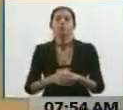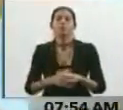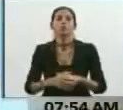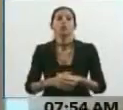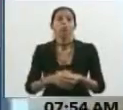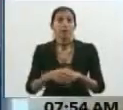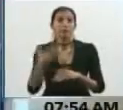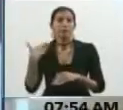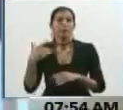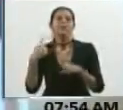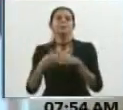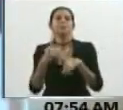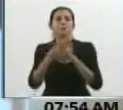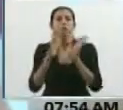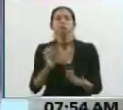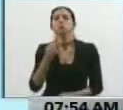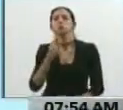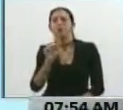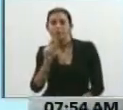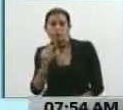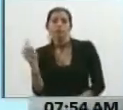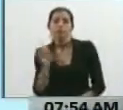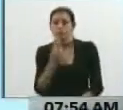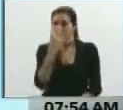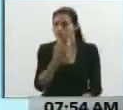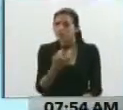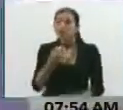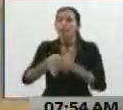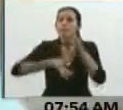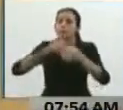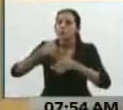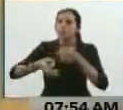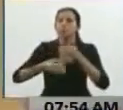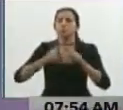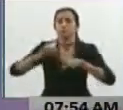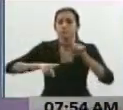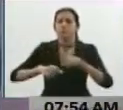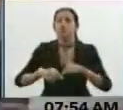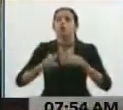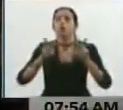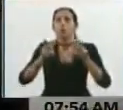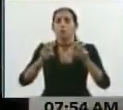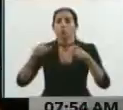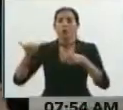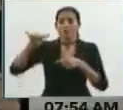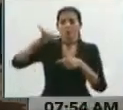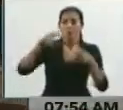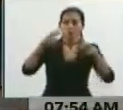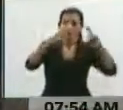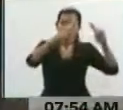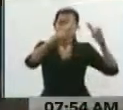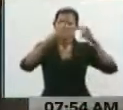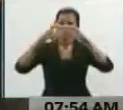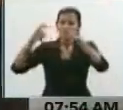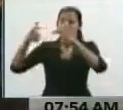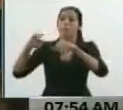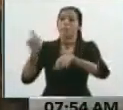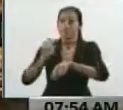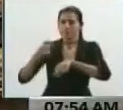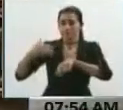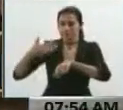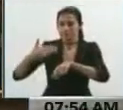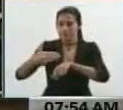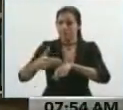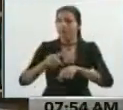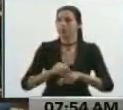justamente los drones del ministerio cuáles son las bondades de estos drones estas nuevas naves que ahorita los últimos meses como tú has dicho sobre louis han